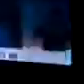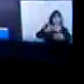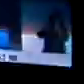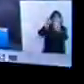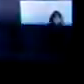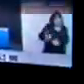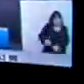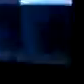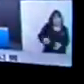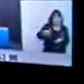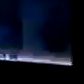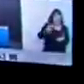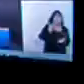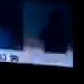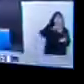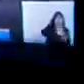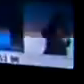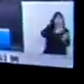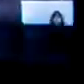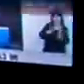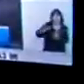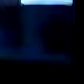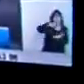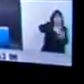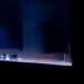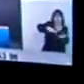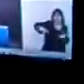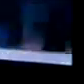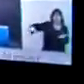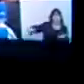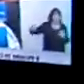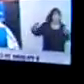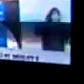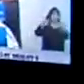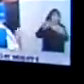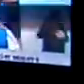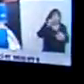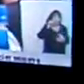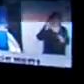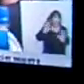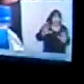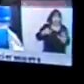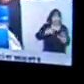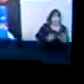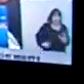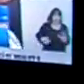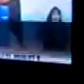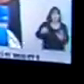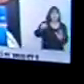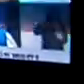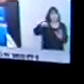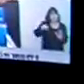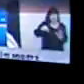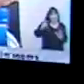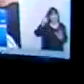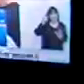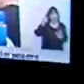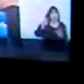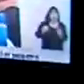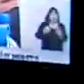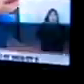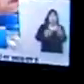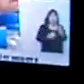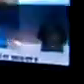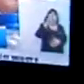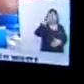hacemos del ordenamiento territorial una política de Estado. En este sentido, crearé el Banco